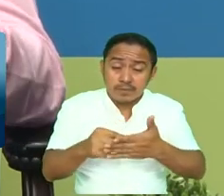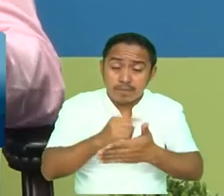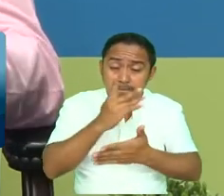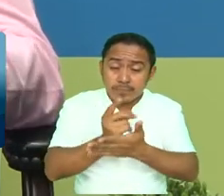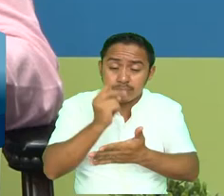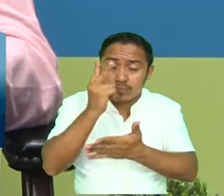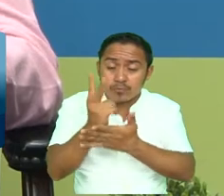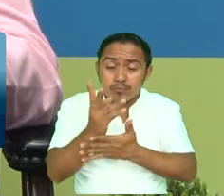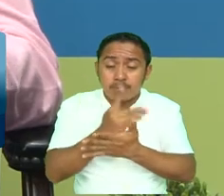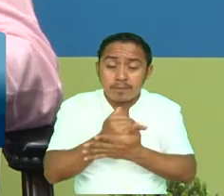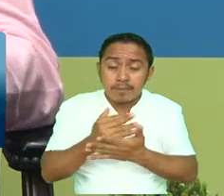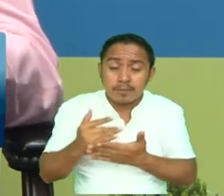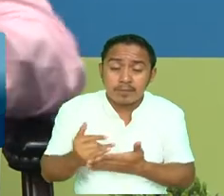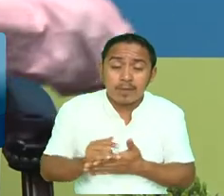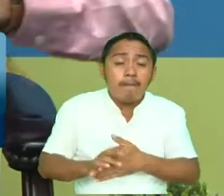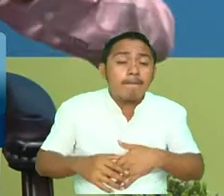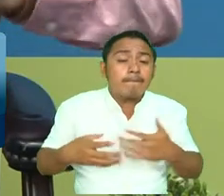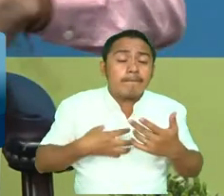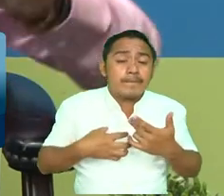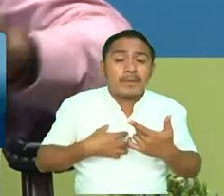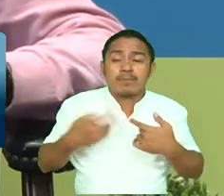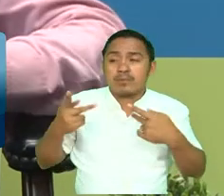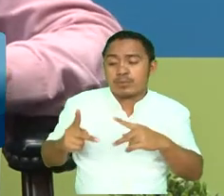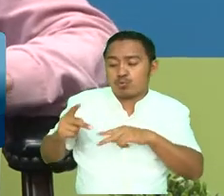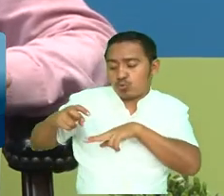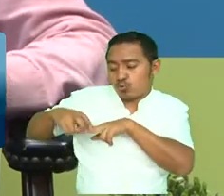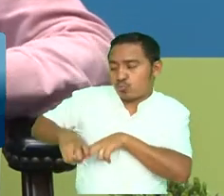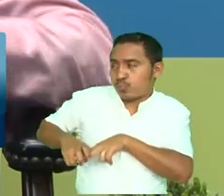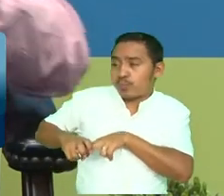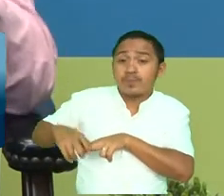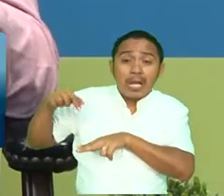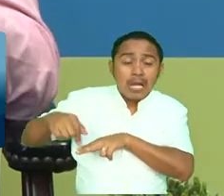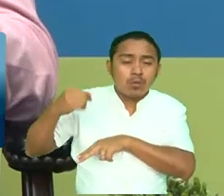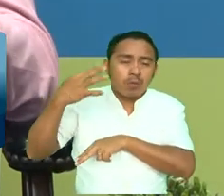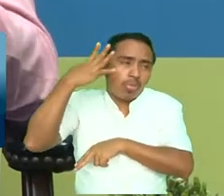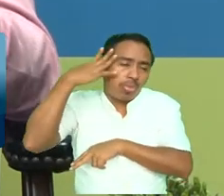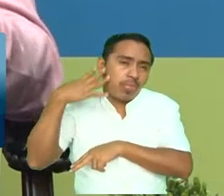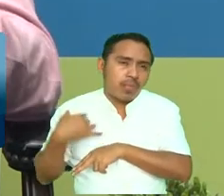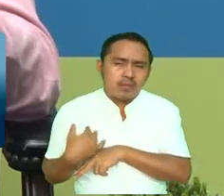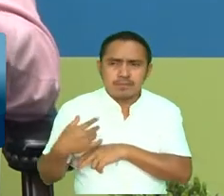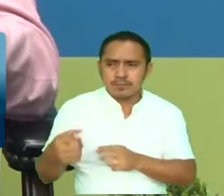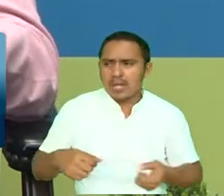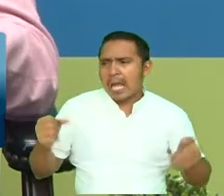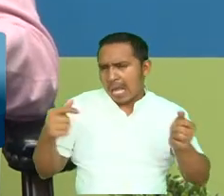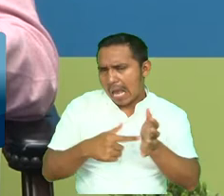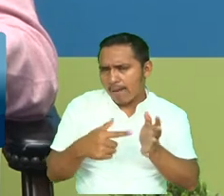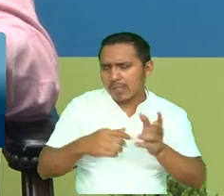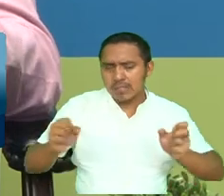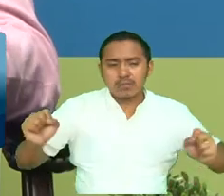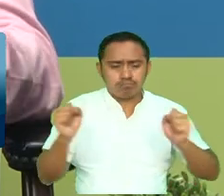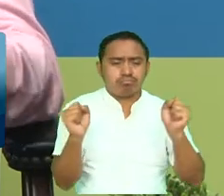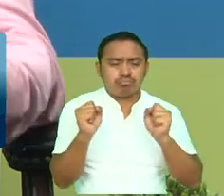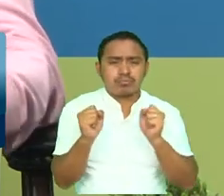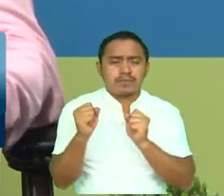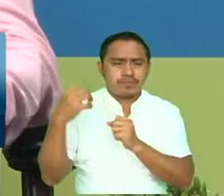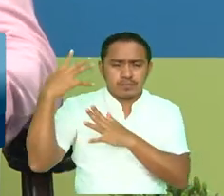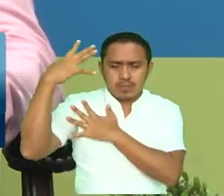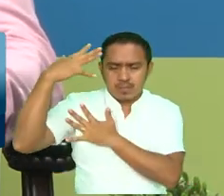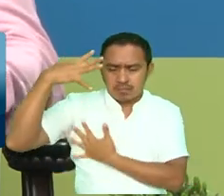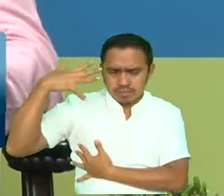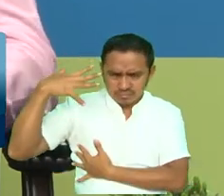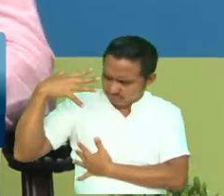actividades normales de los pacientes. Estamos sentados y entonces estamos sudando. Y en un ambiente frío, con aire acondicionado, entonces eso ya no es